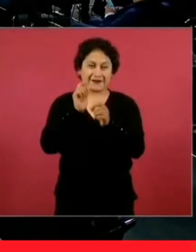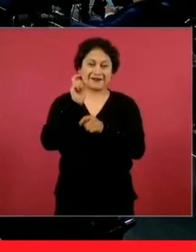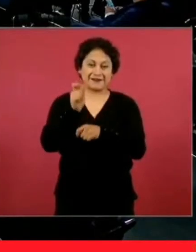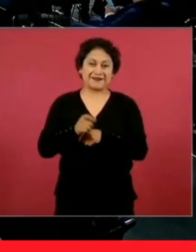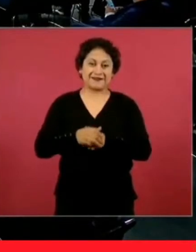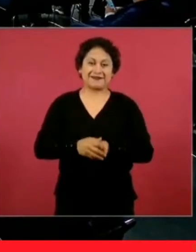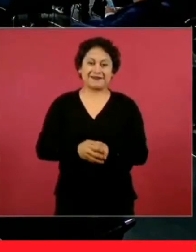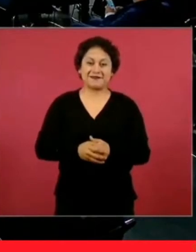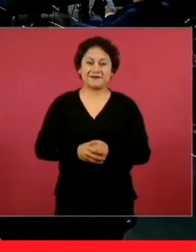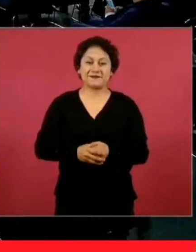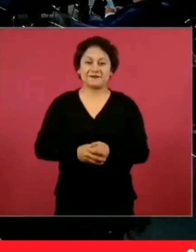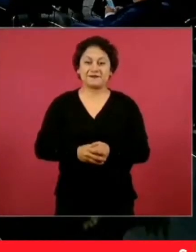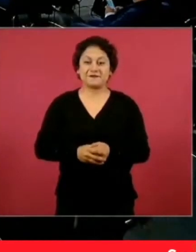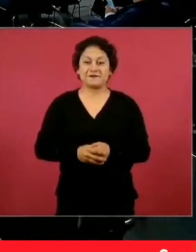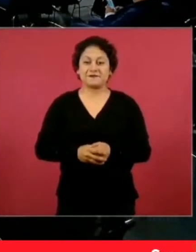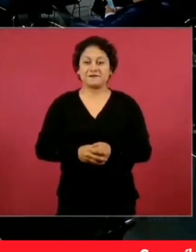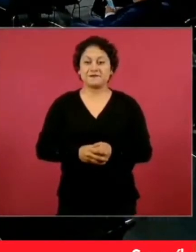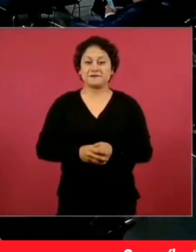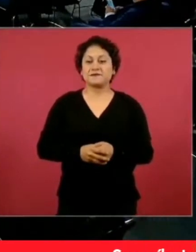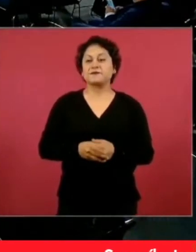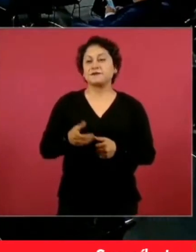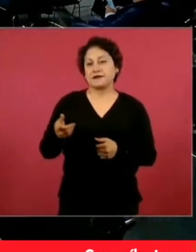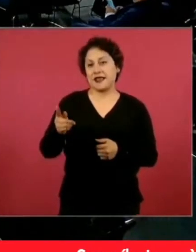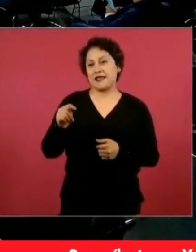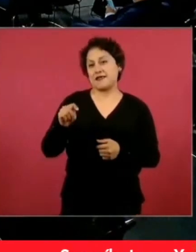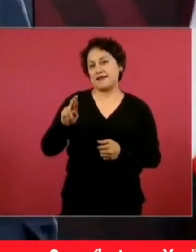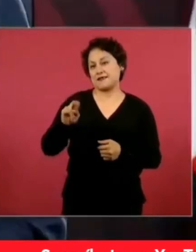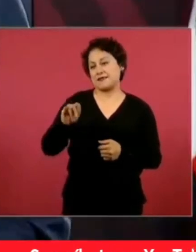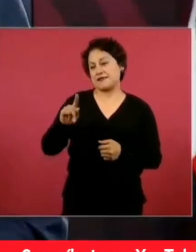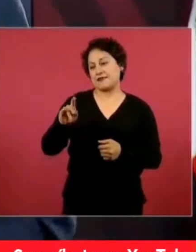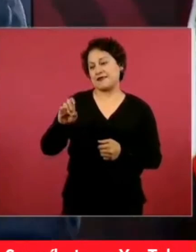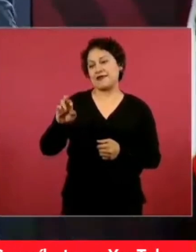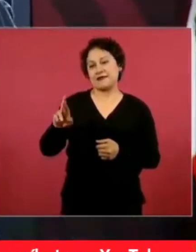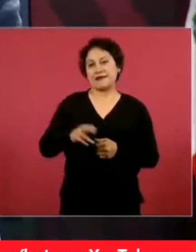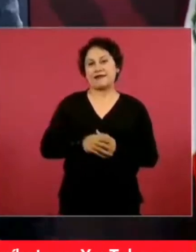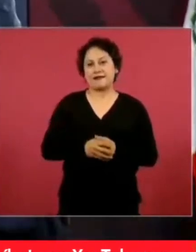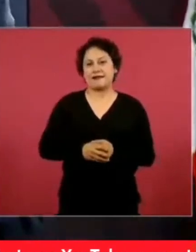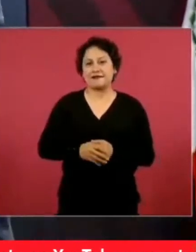Railer, yo conozco un trailer, pero es un camión,